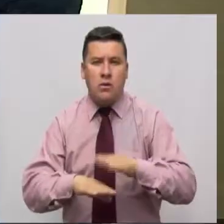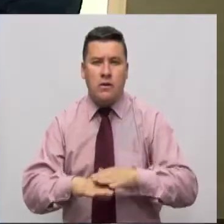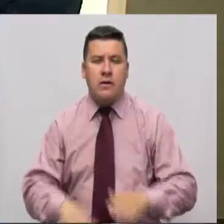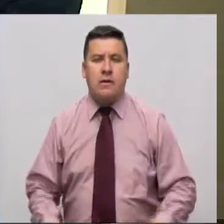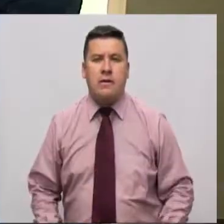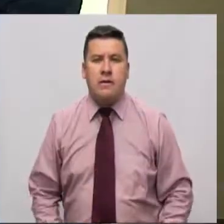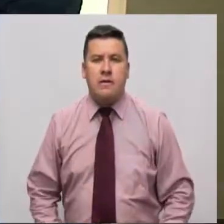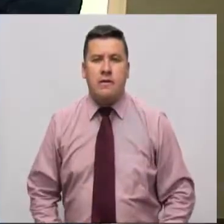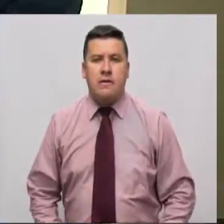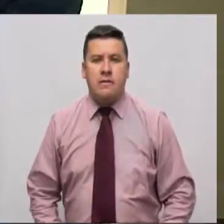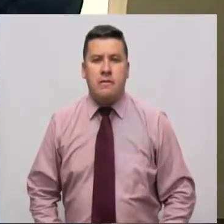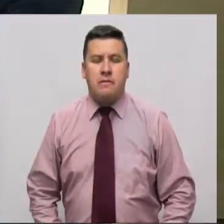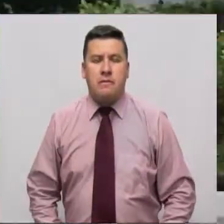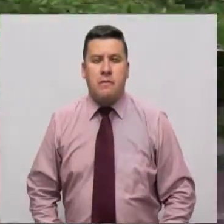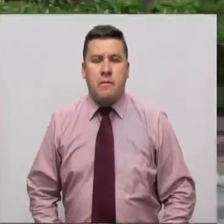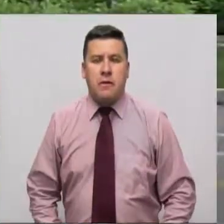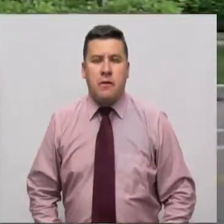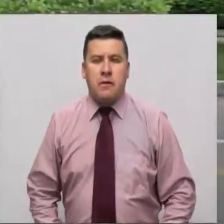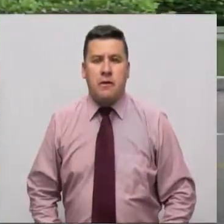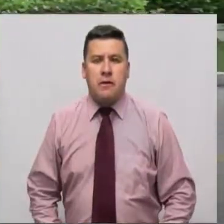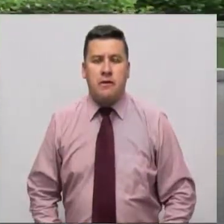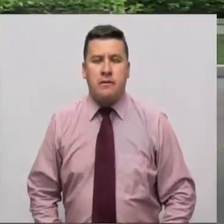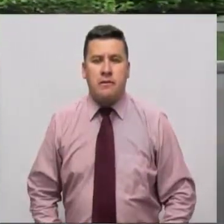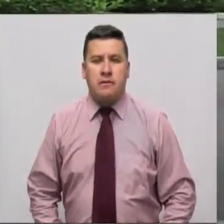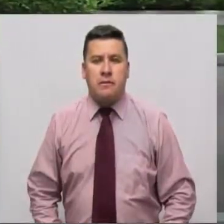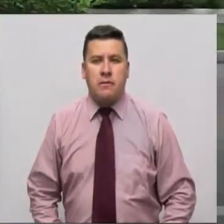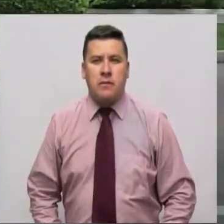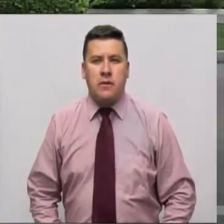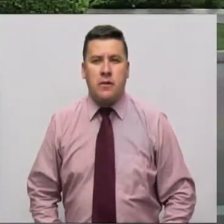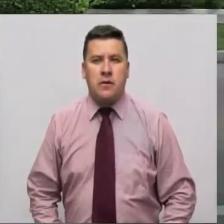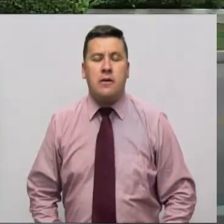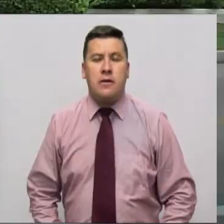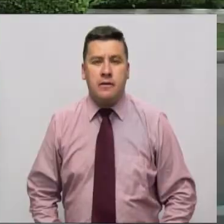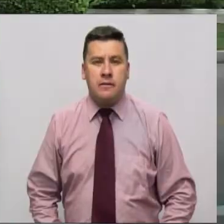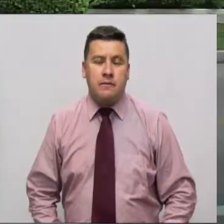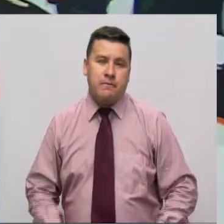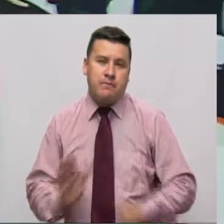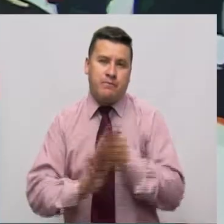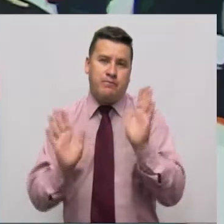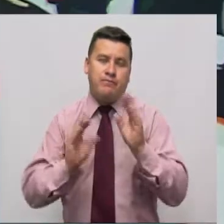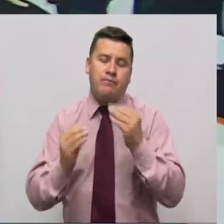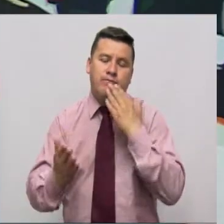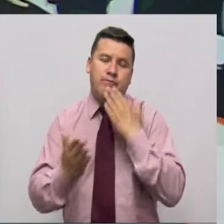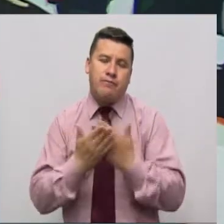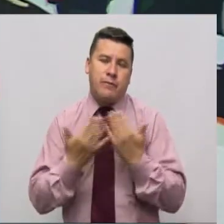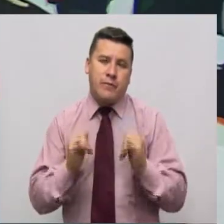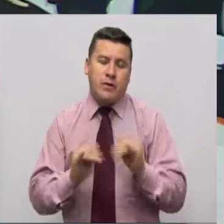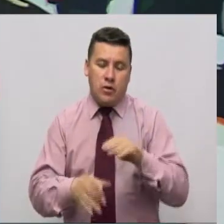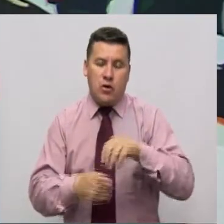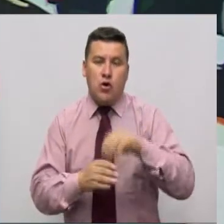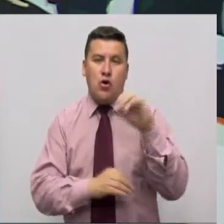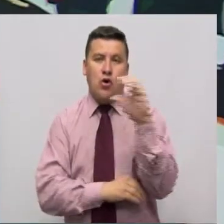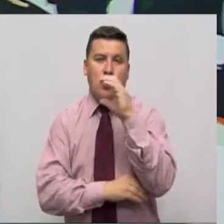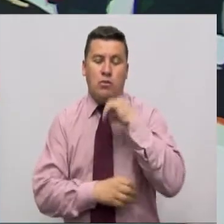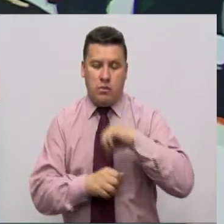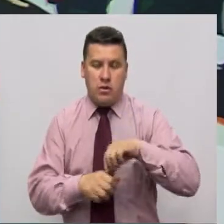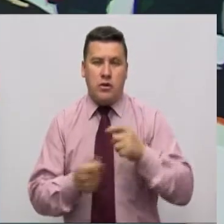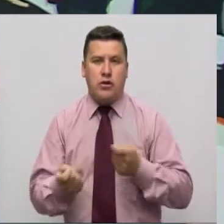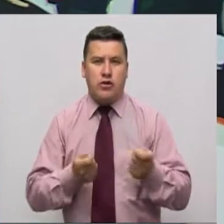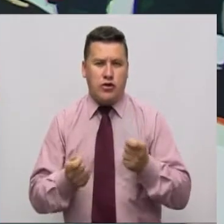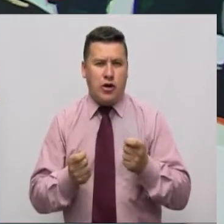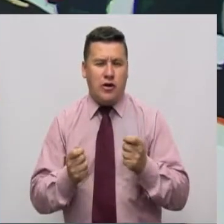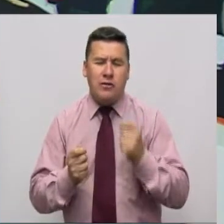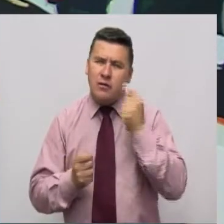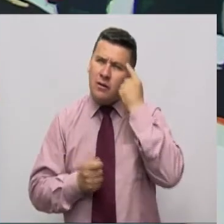partes involucradas. Nos vamos, por hoy hemos llegado al final de Colombia